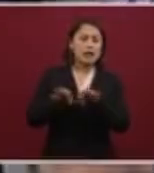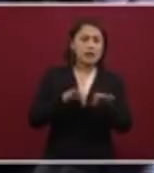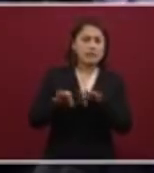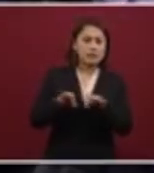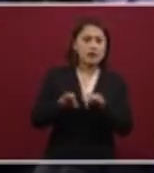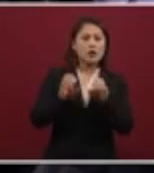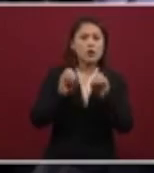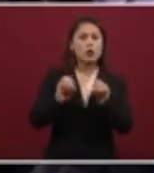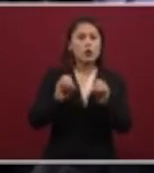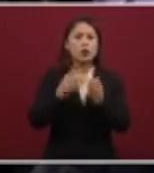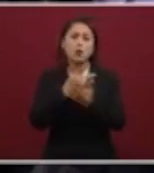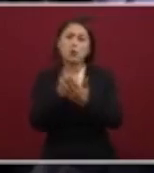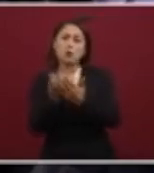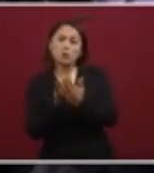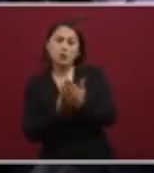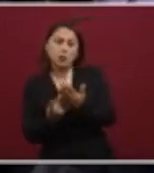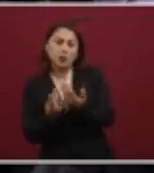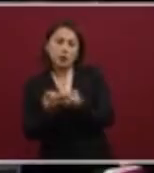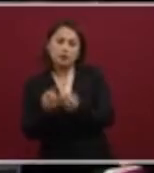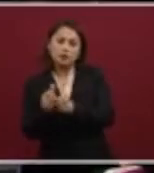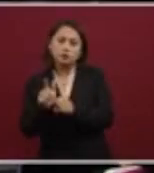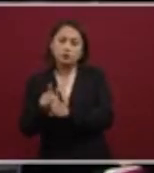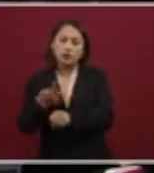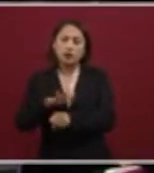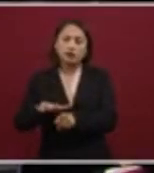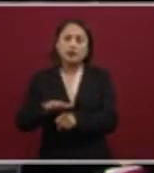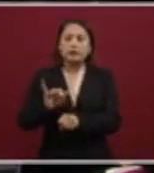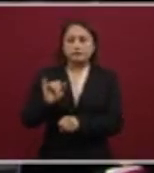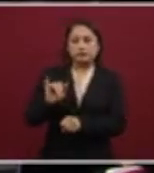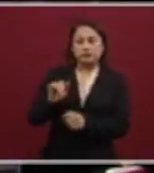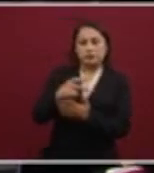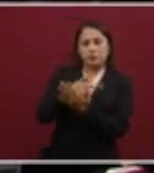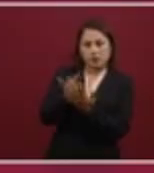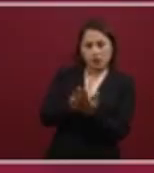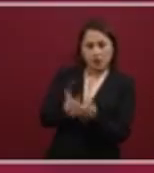programas sociales. Sí, parte de los programas, pero son empleos.